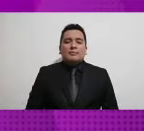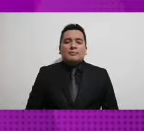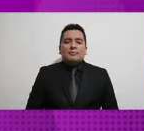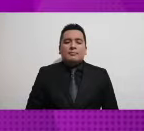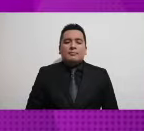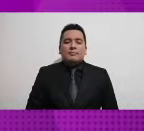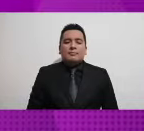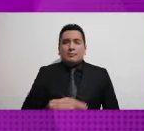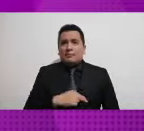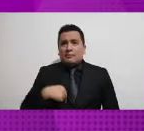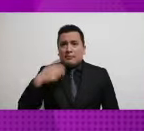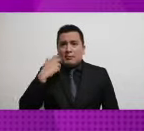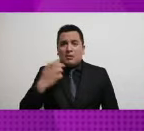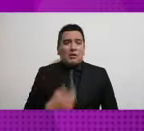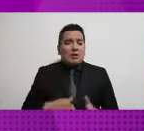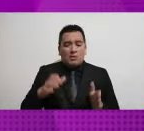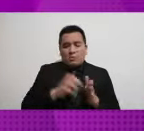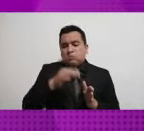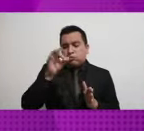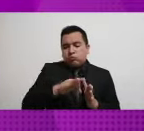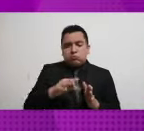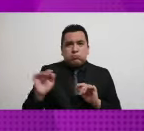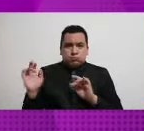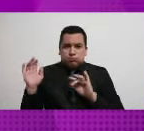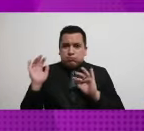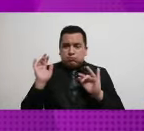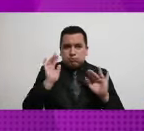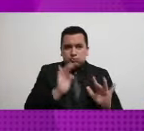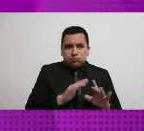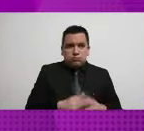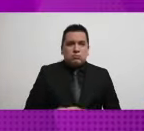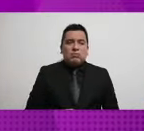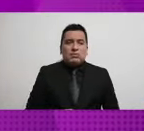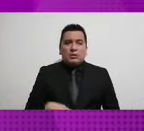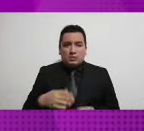elección tenga cuando menos la suficiente